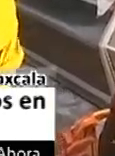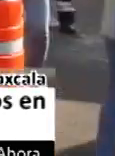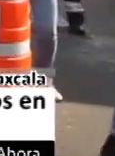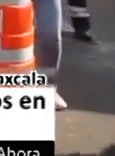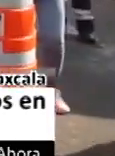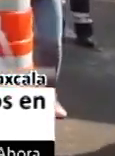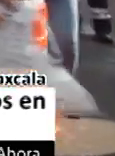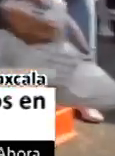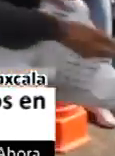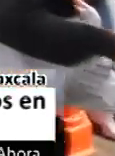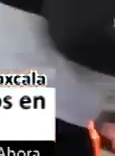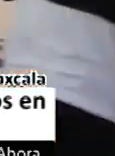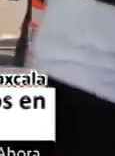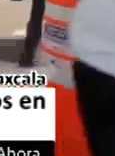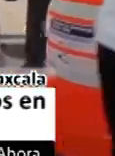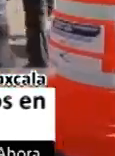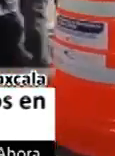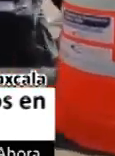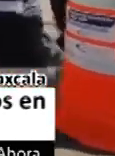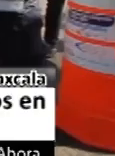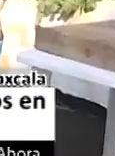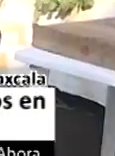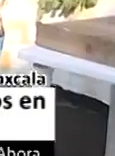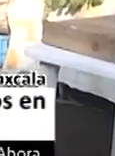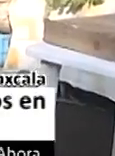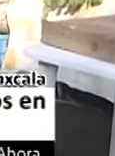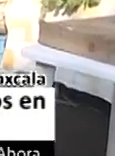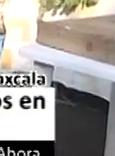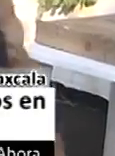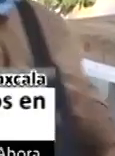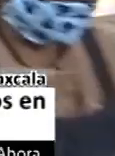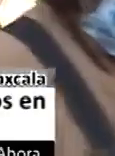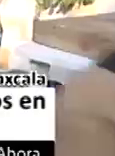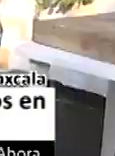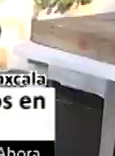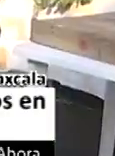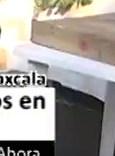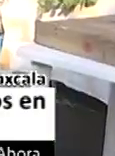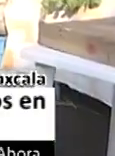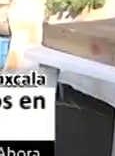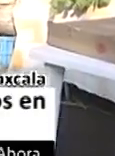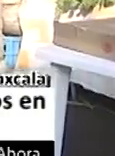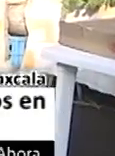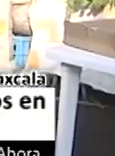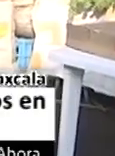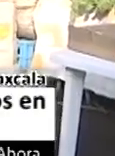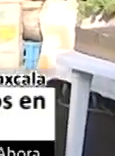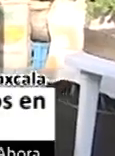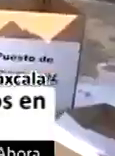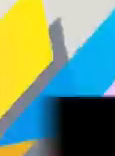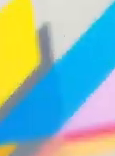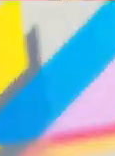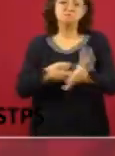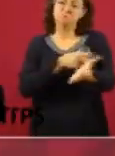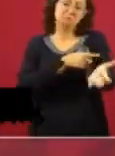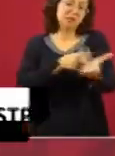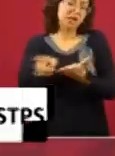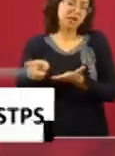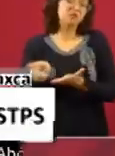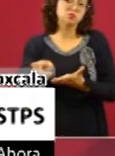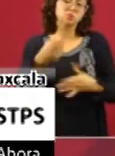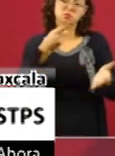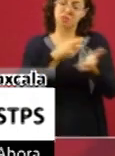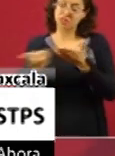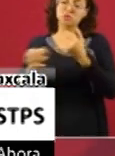se distribuyeron gel antibacterial y cubrebocas, y además se tomó la temperatura a comerciantes y consumidores. Este lunes,